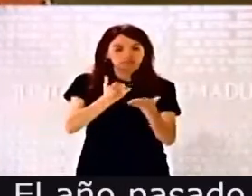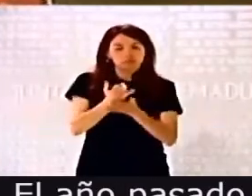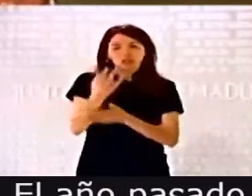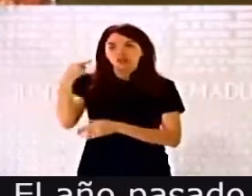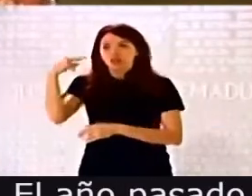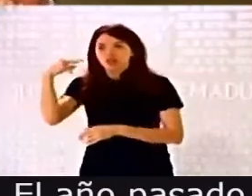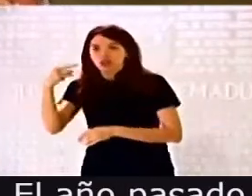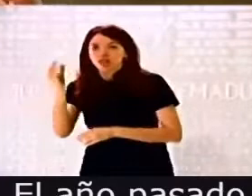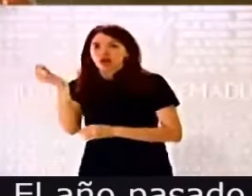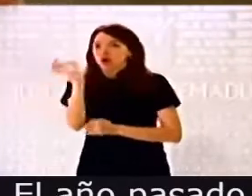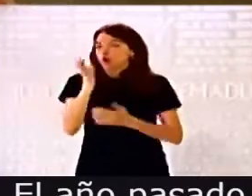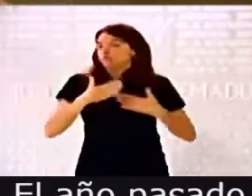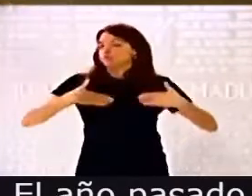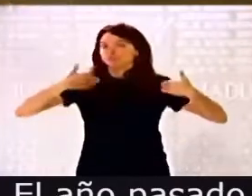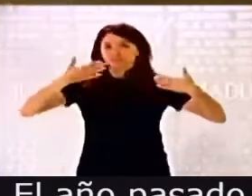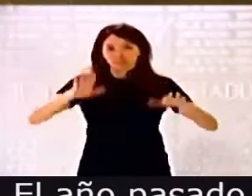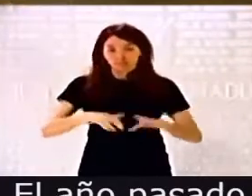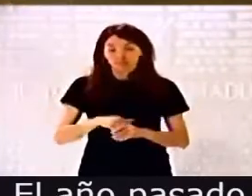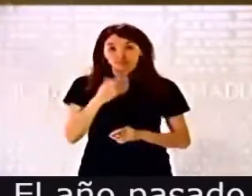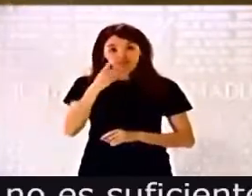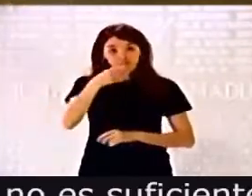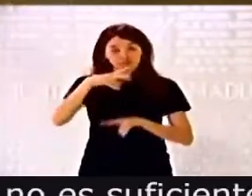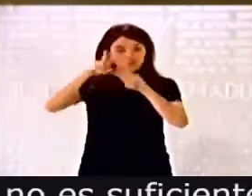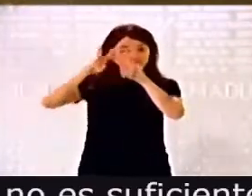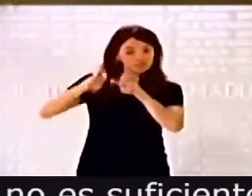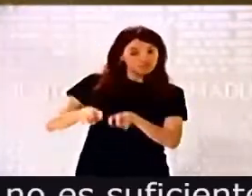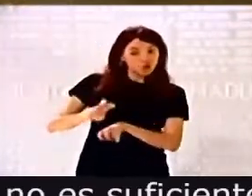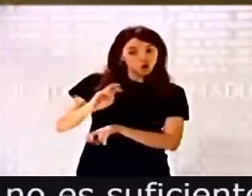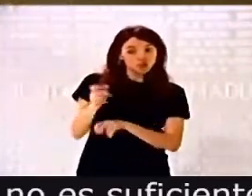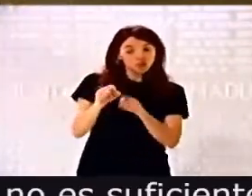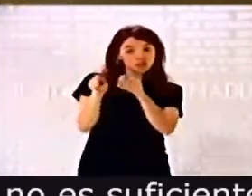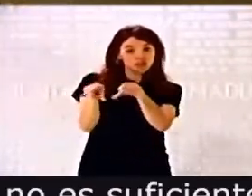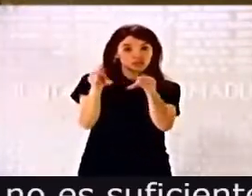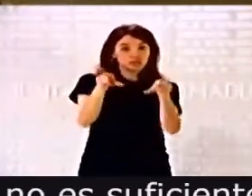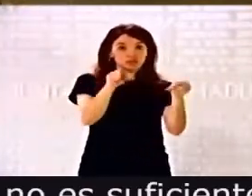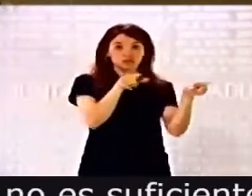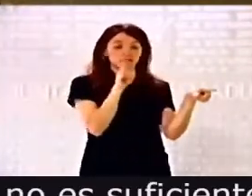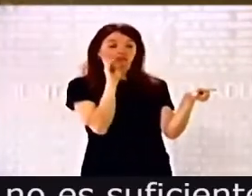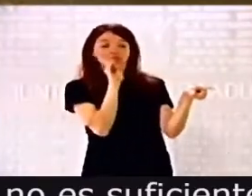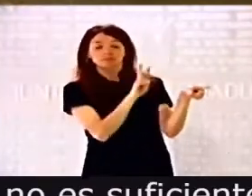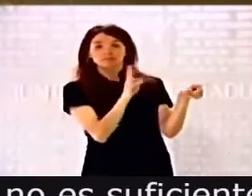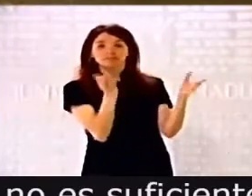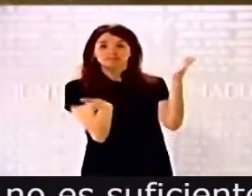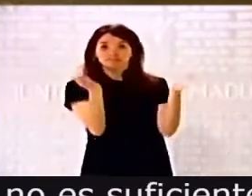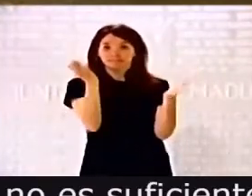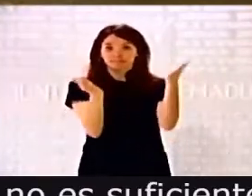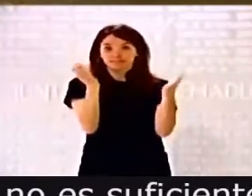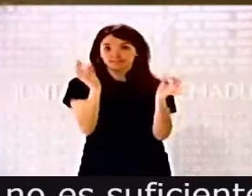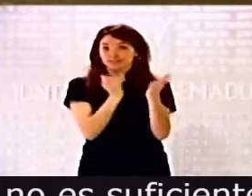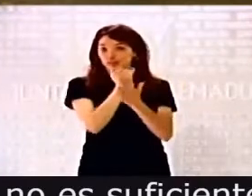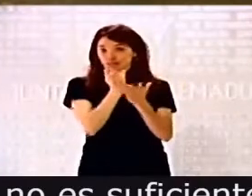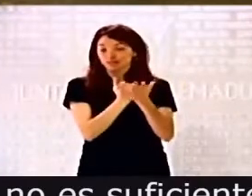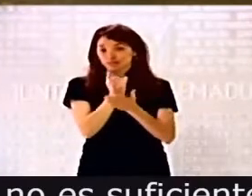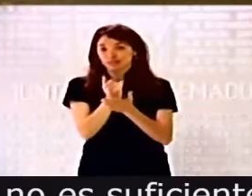o sea el que sea. Si tú analizas otros sectores de cultivos, desde